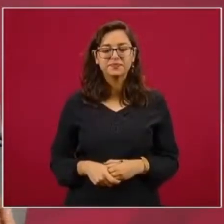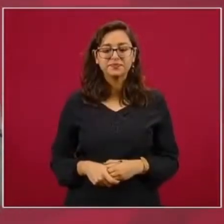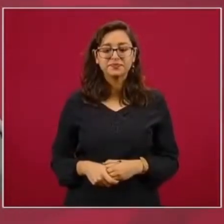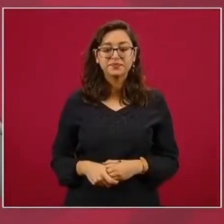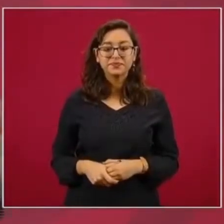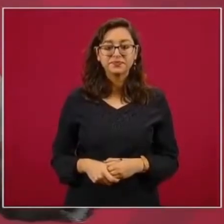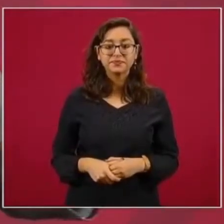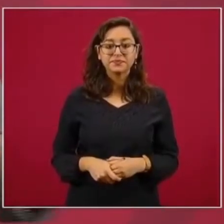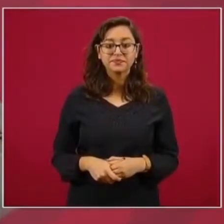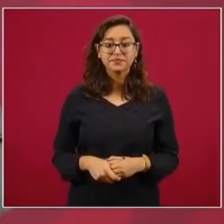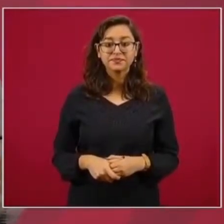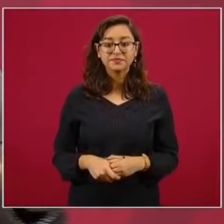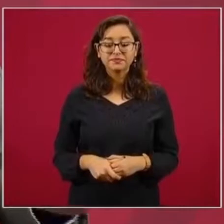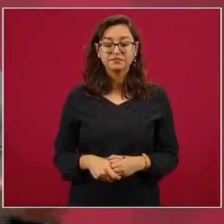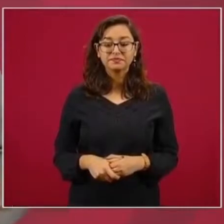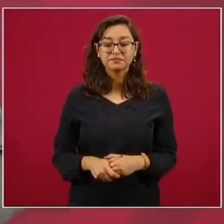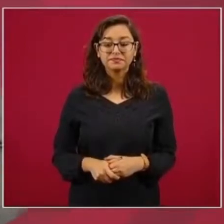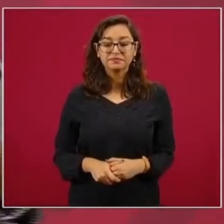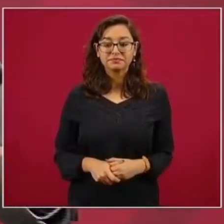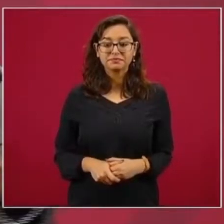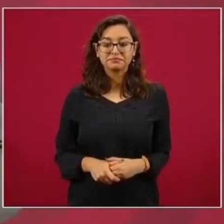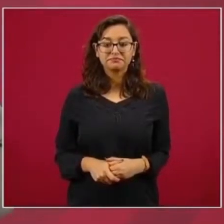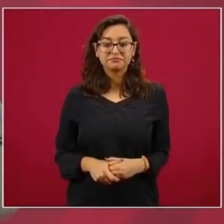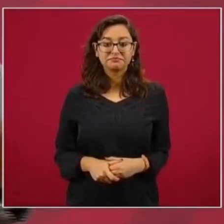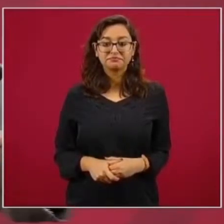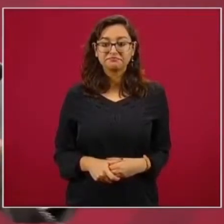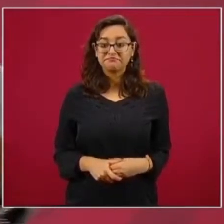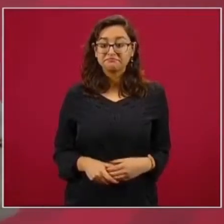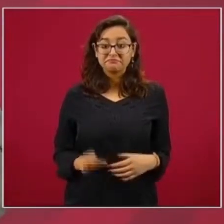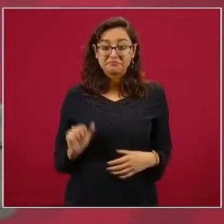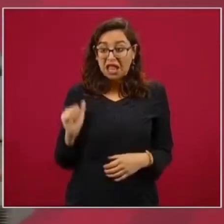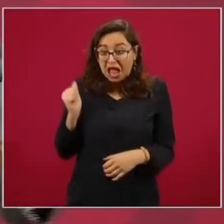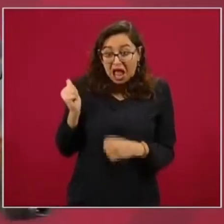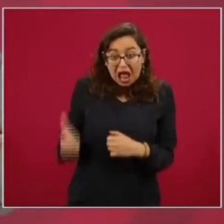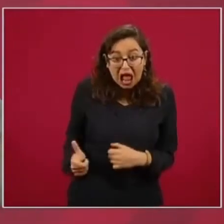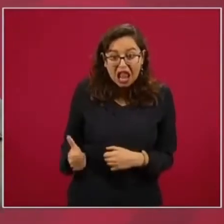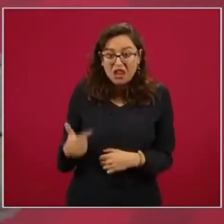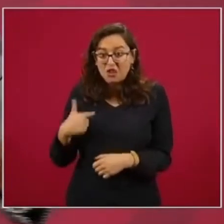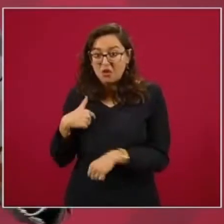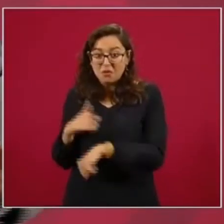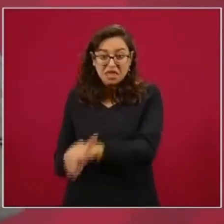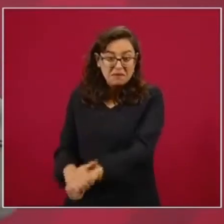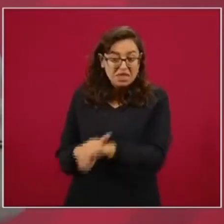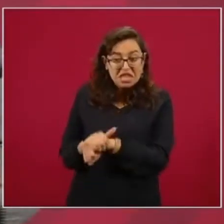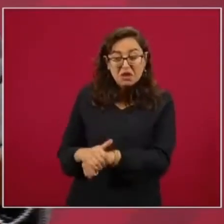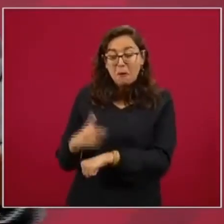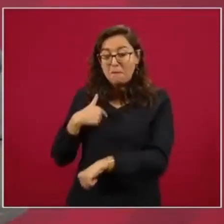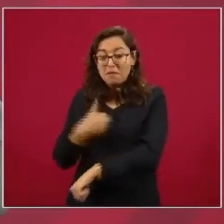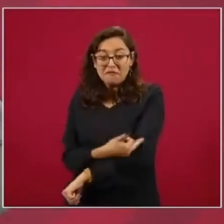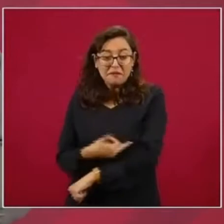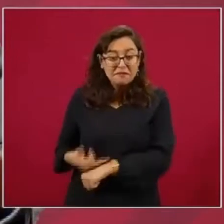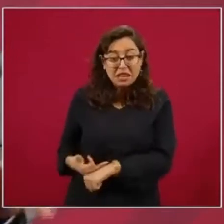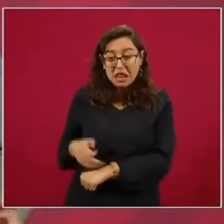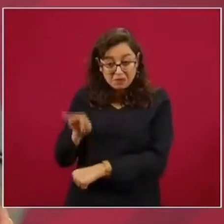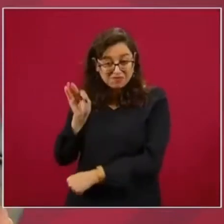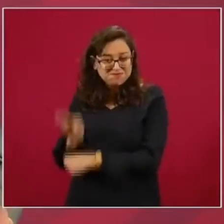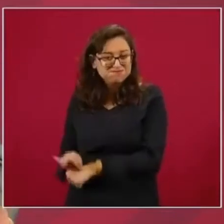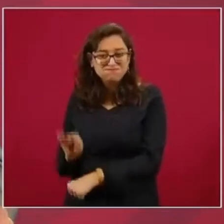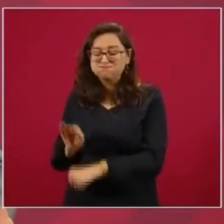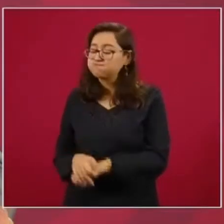En esto no hay acuerdo con amigos, con